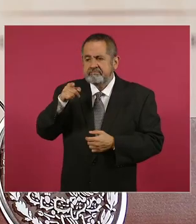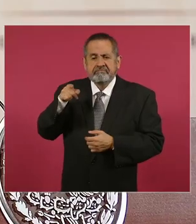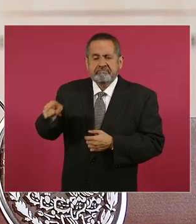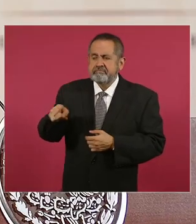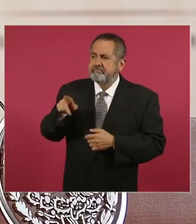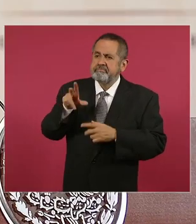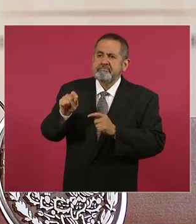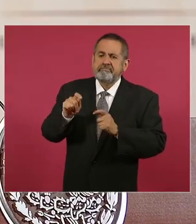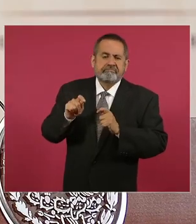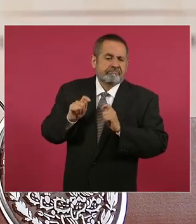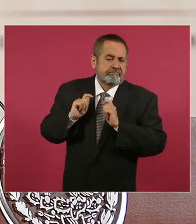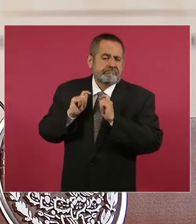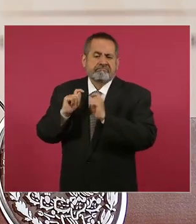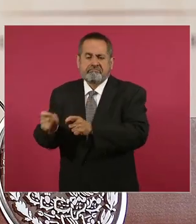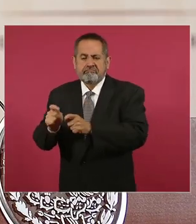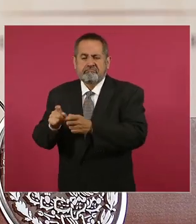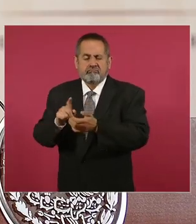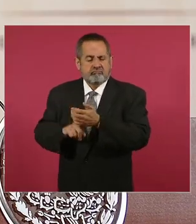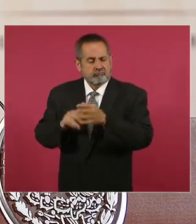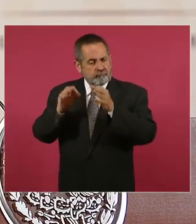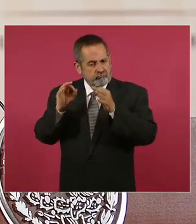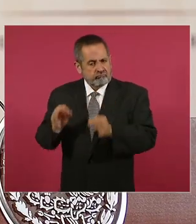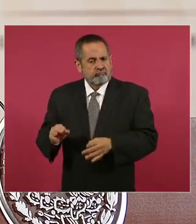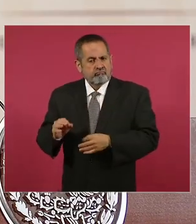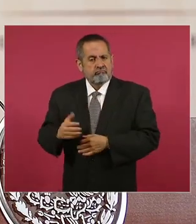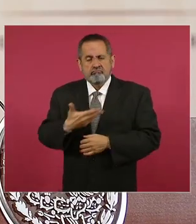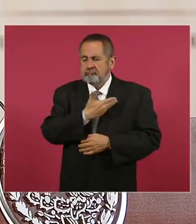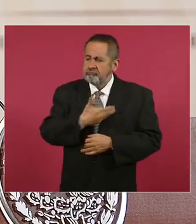se lleve a cabo